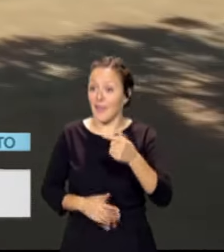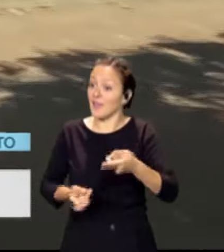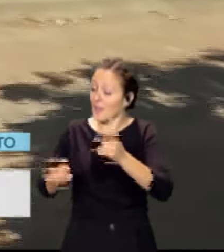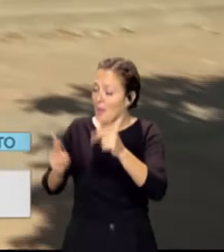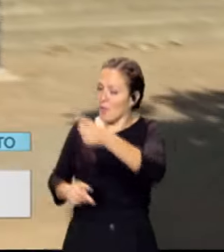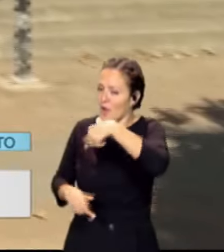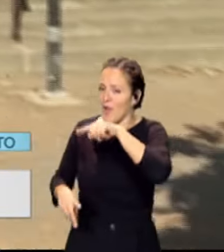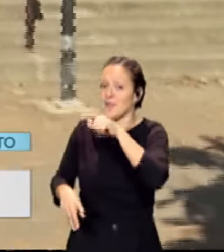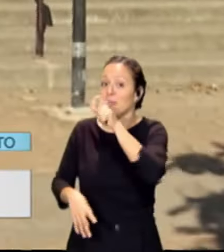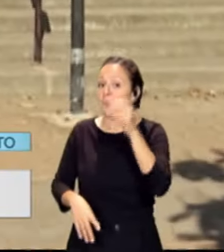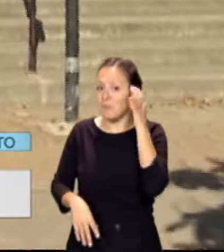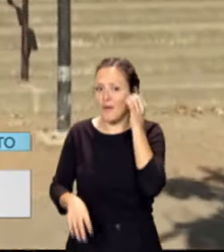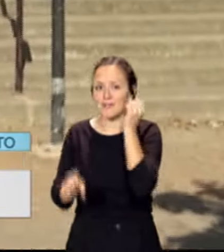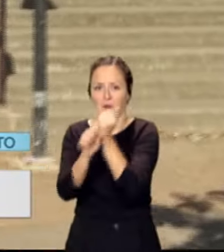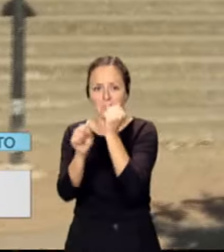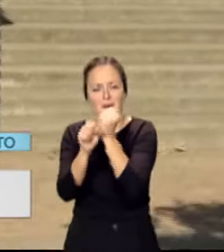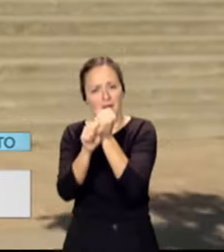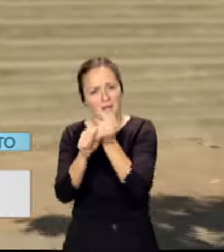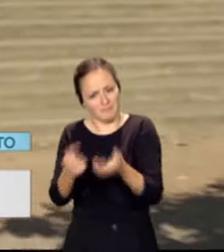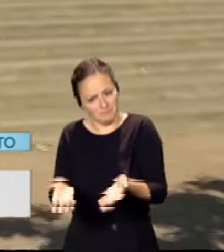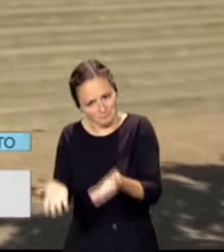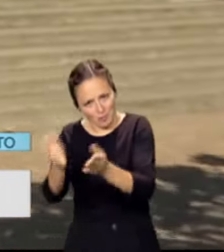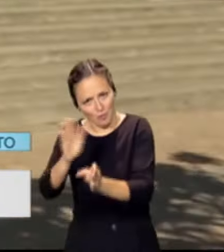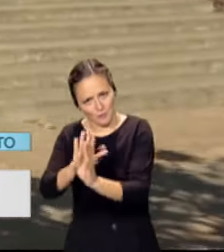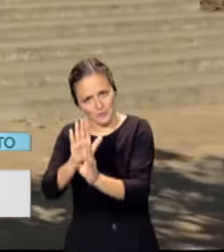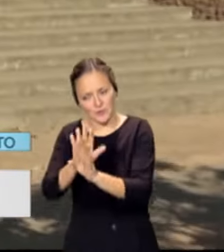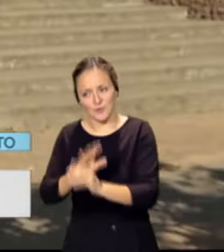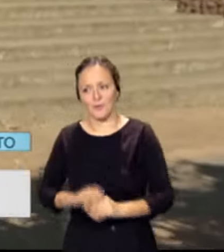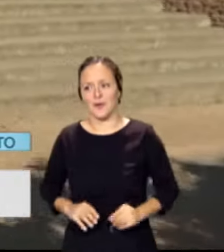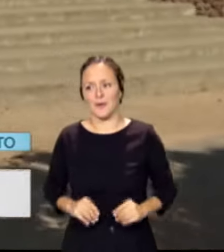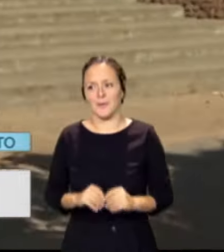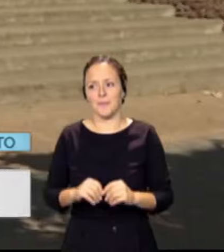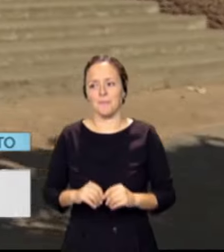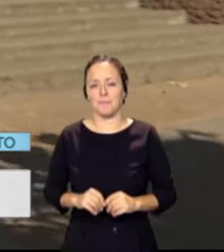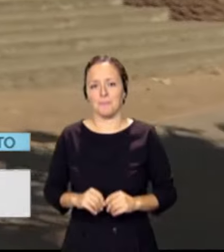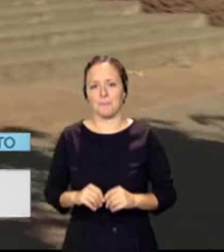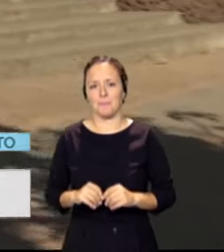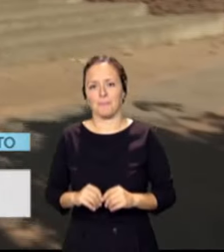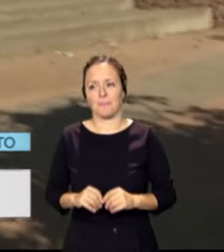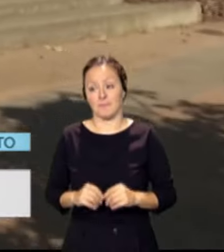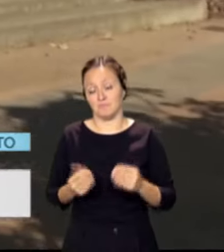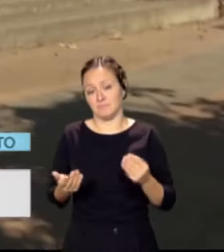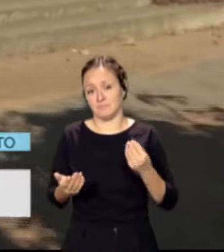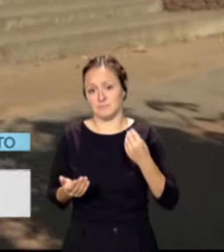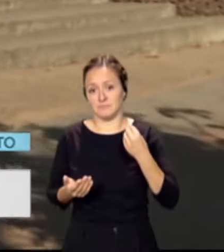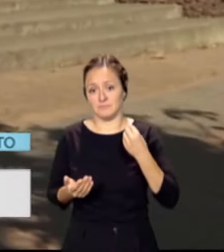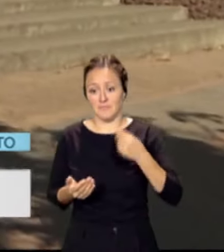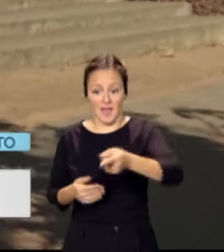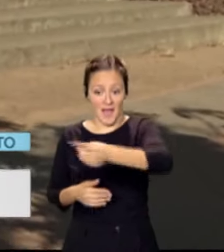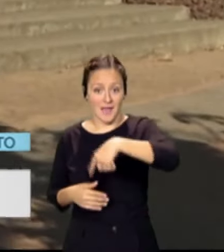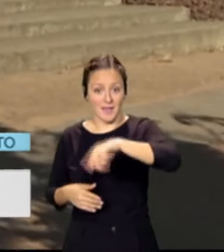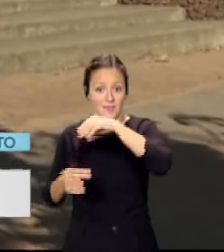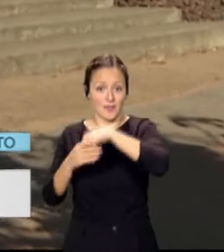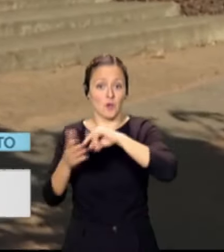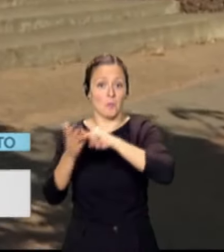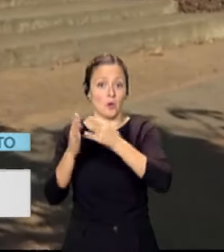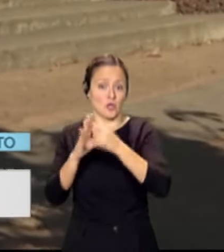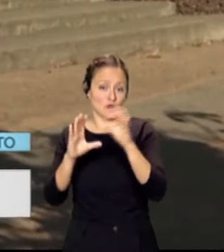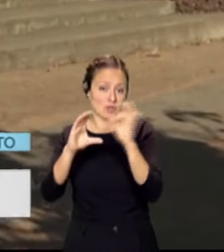las operarias las operarias que están dentro de este proyecto del servicio canario de